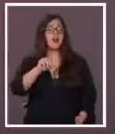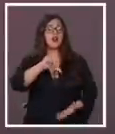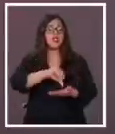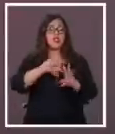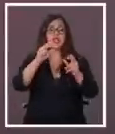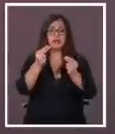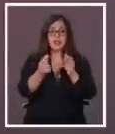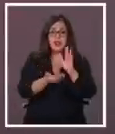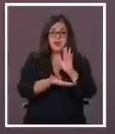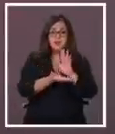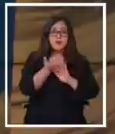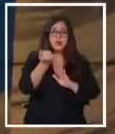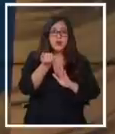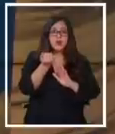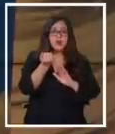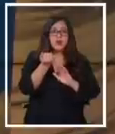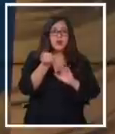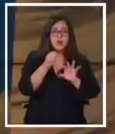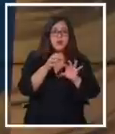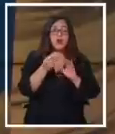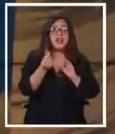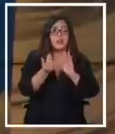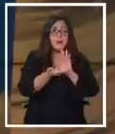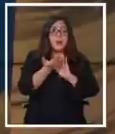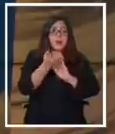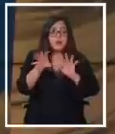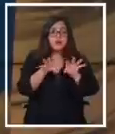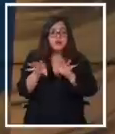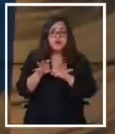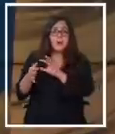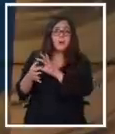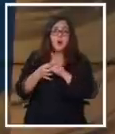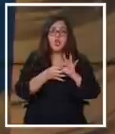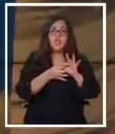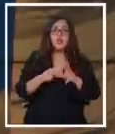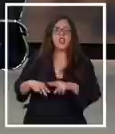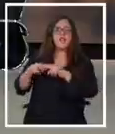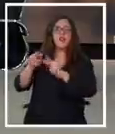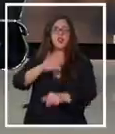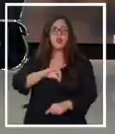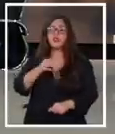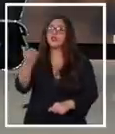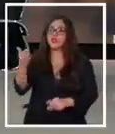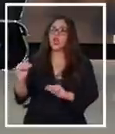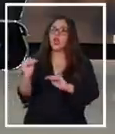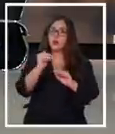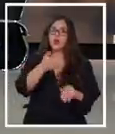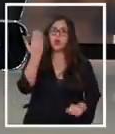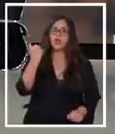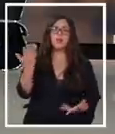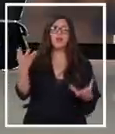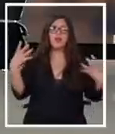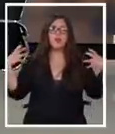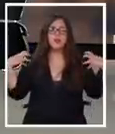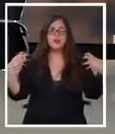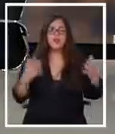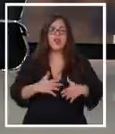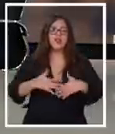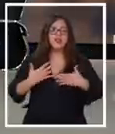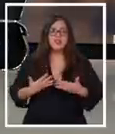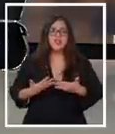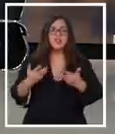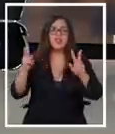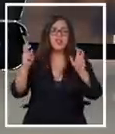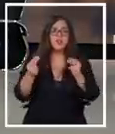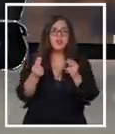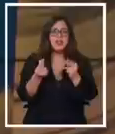inflación que viene por los retiros de fondos de pensiones y usted lo apoyó por eso le pregunto bueno responsabilidad siente del